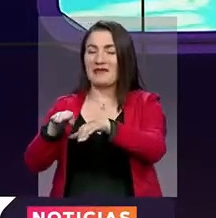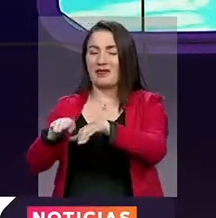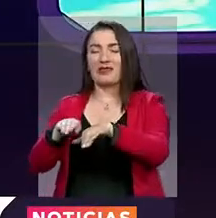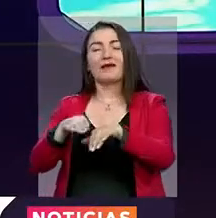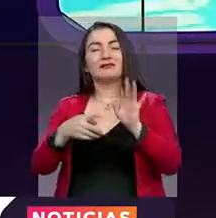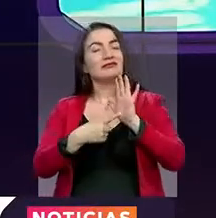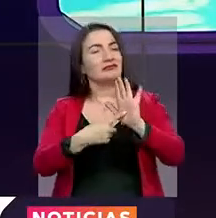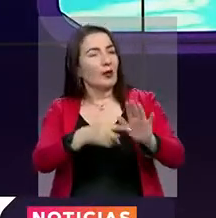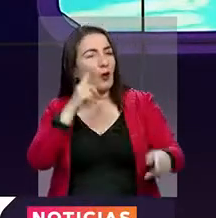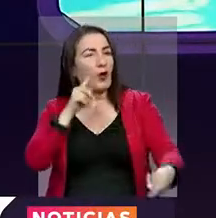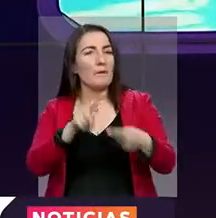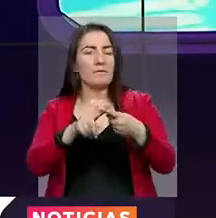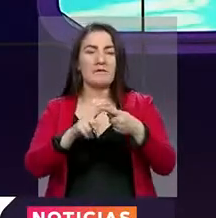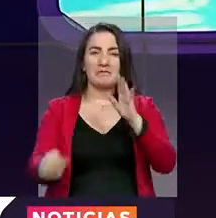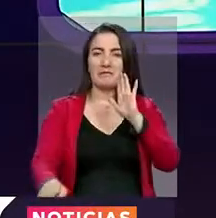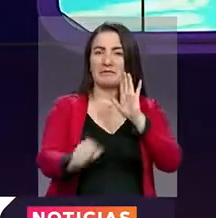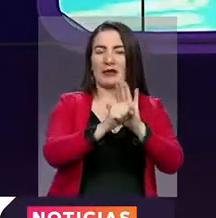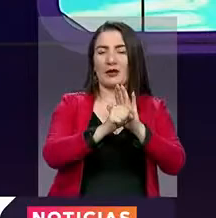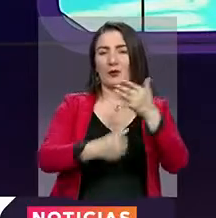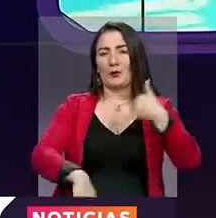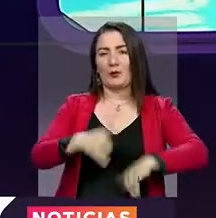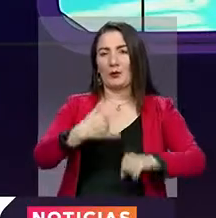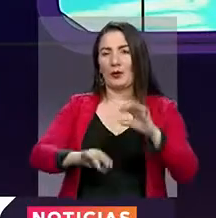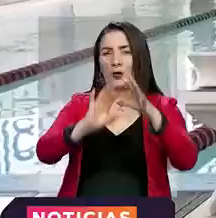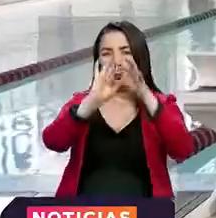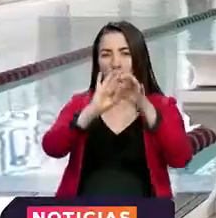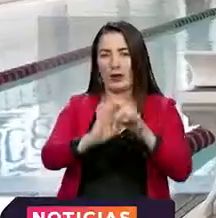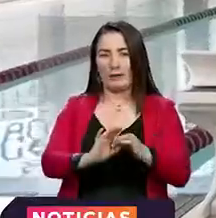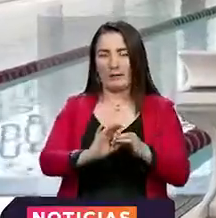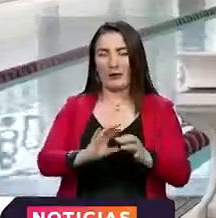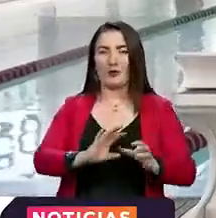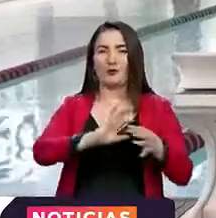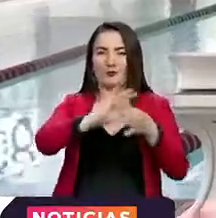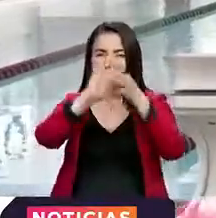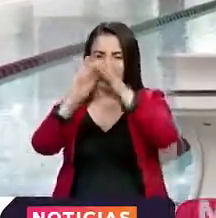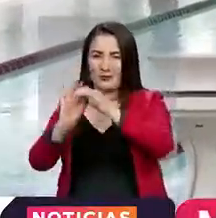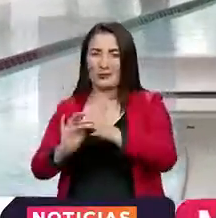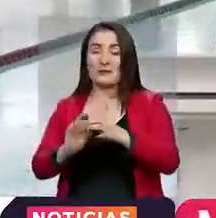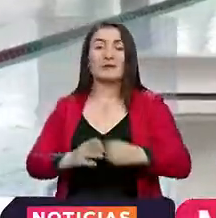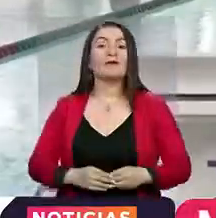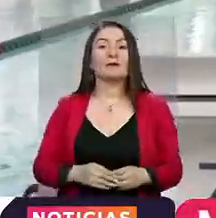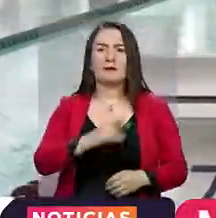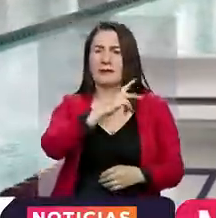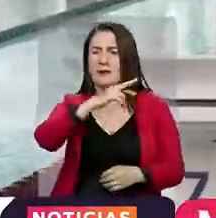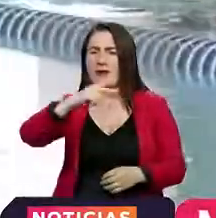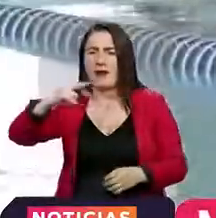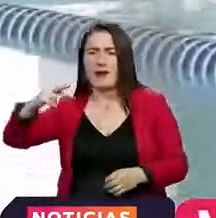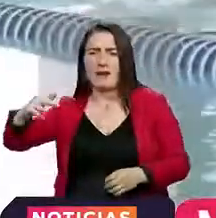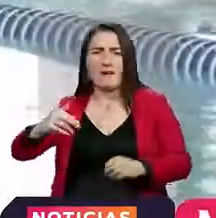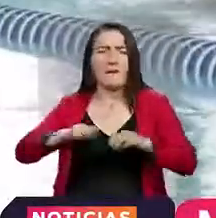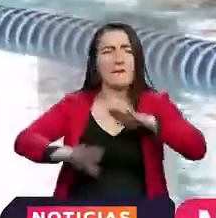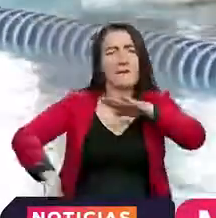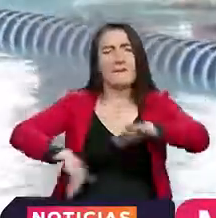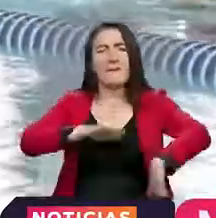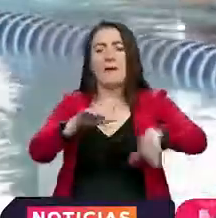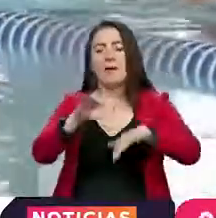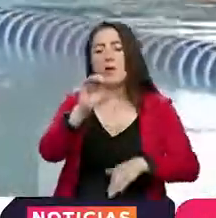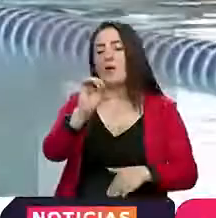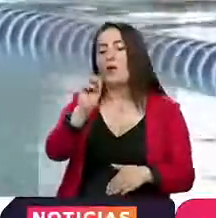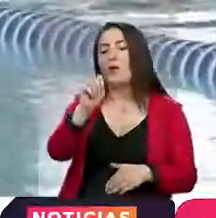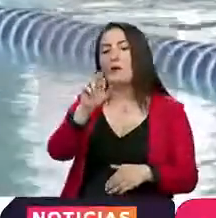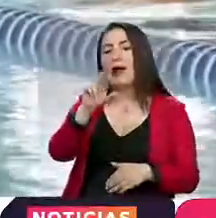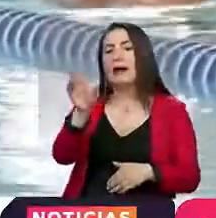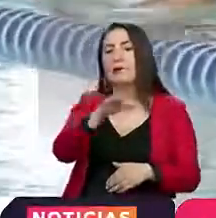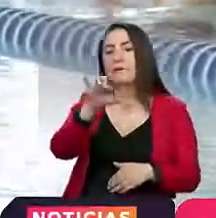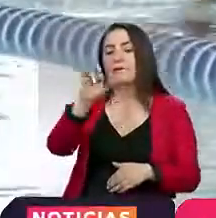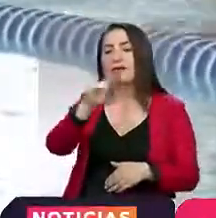deportista buscará la marca para los Juegos Olímpicos. Uno de los nadadores más experimentados del país es Omar Pinzón, quien